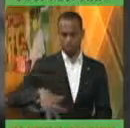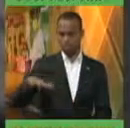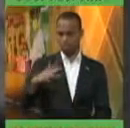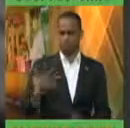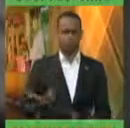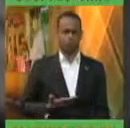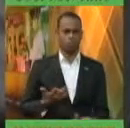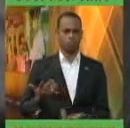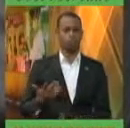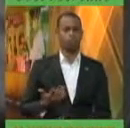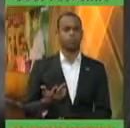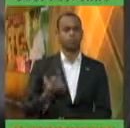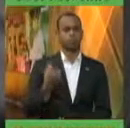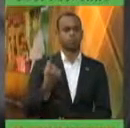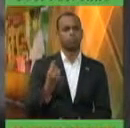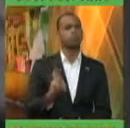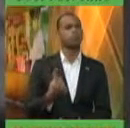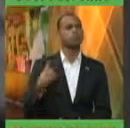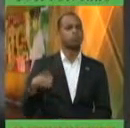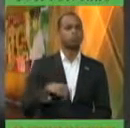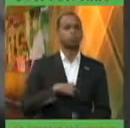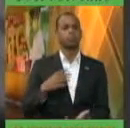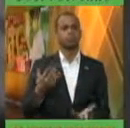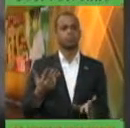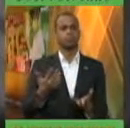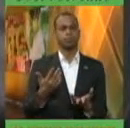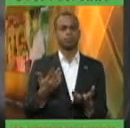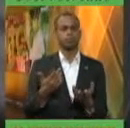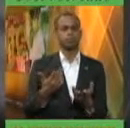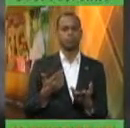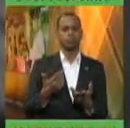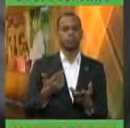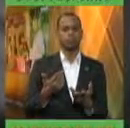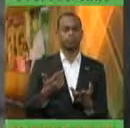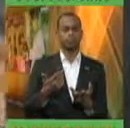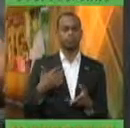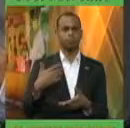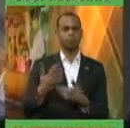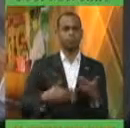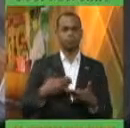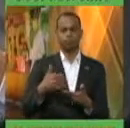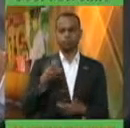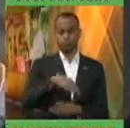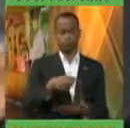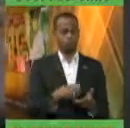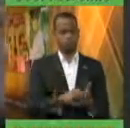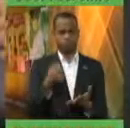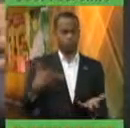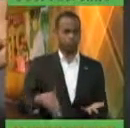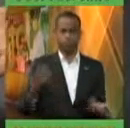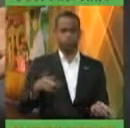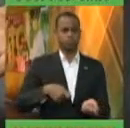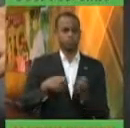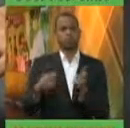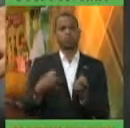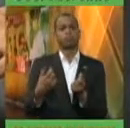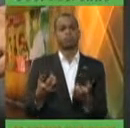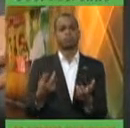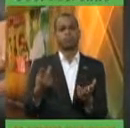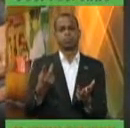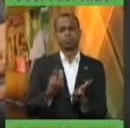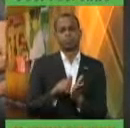entonces nosotros también hemos ido ganando ese nivel de porque sabemos que no son ricos son ayuntamiento a veces con